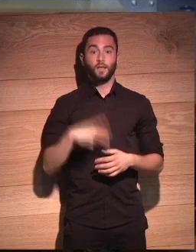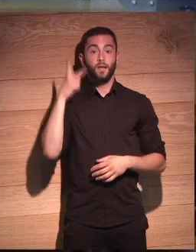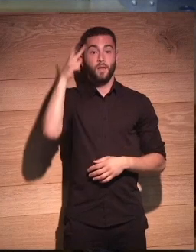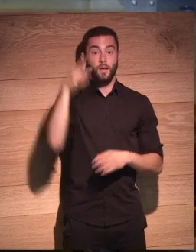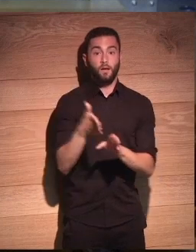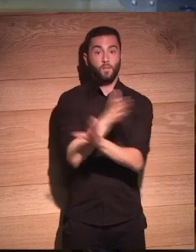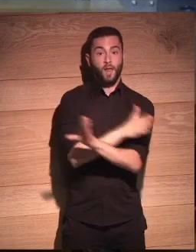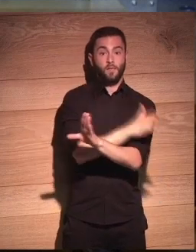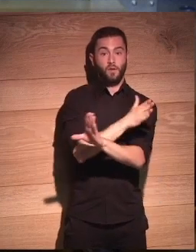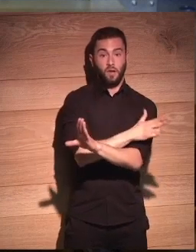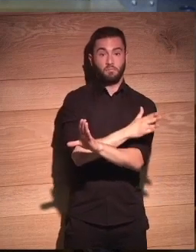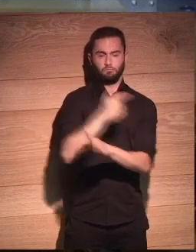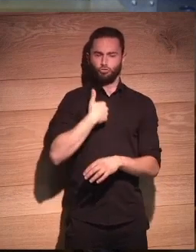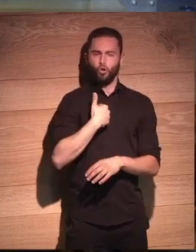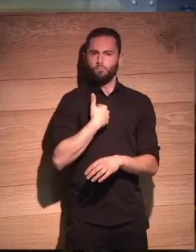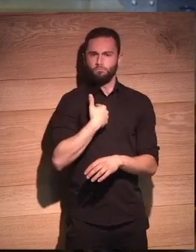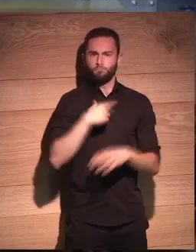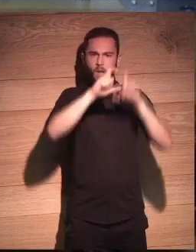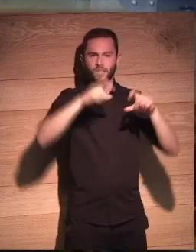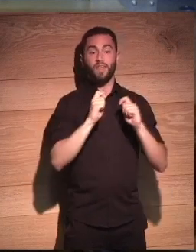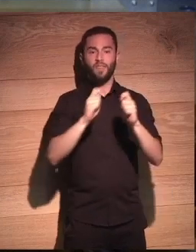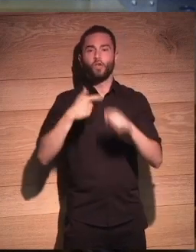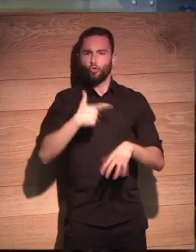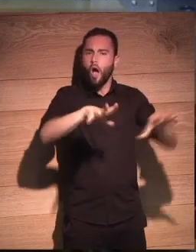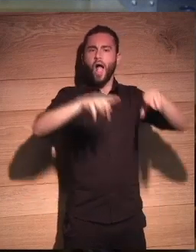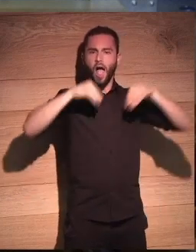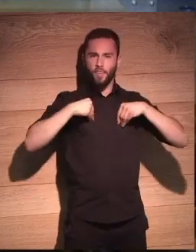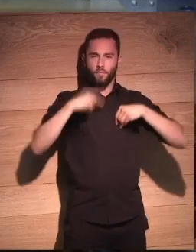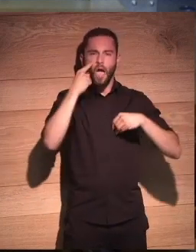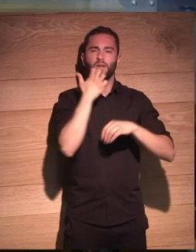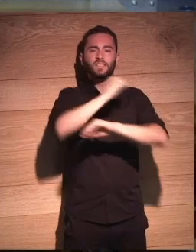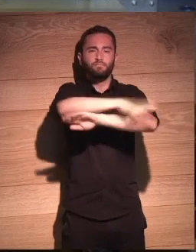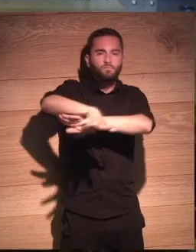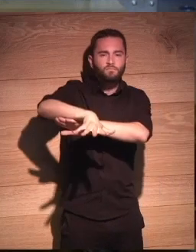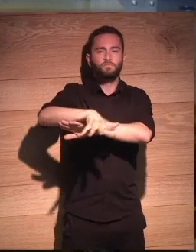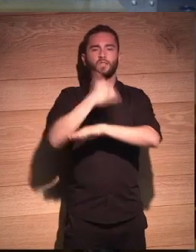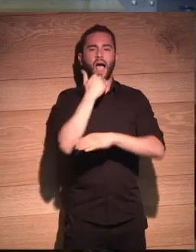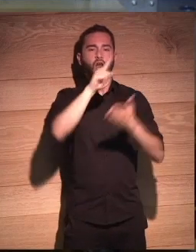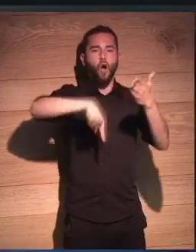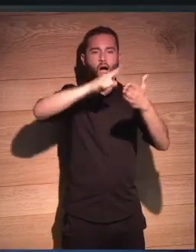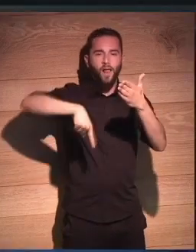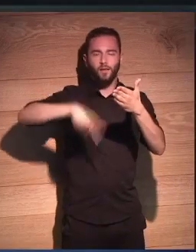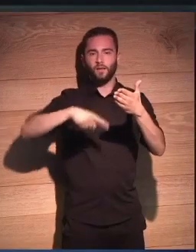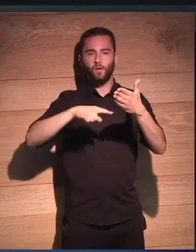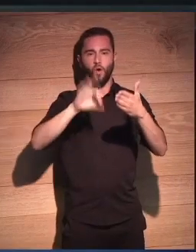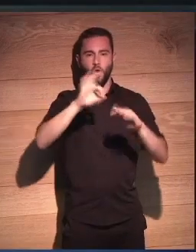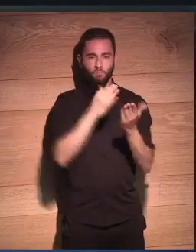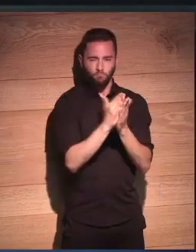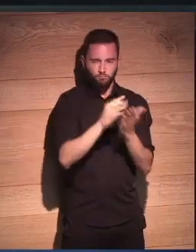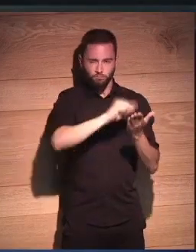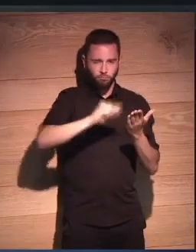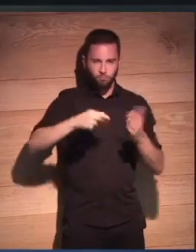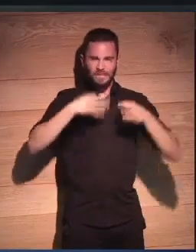la empresa, ¿no? Yo la voy a aceptar. Yo voy a mirar a ver si alquilo algo en la costa. Igual escribo ese ensayo que siempre he